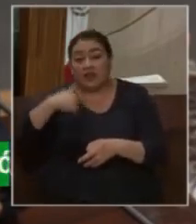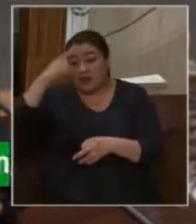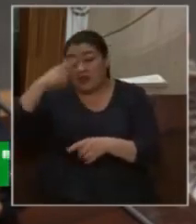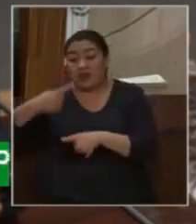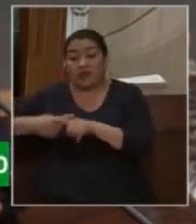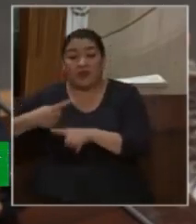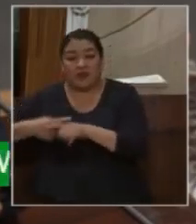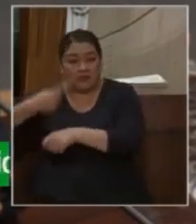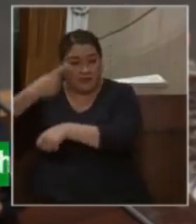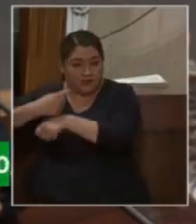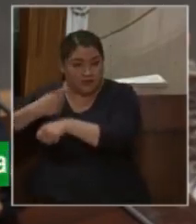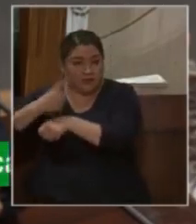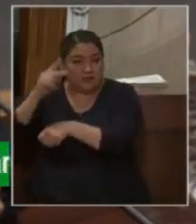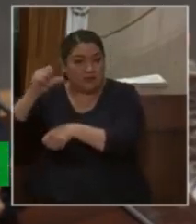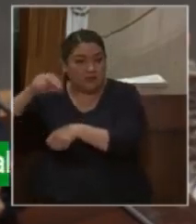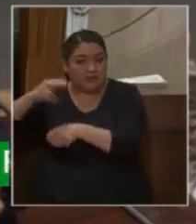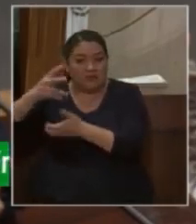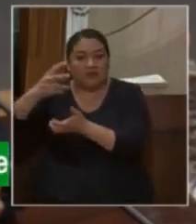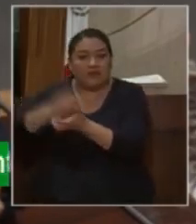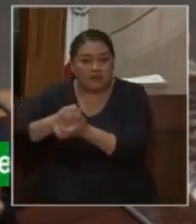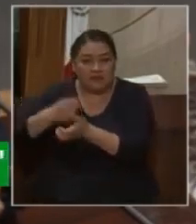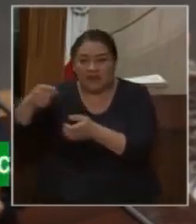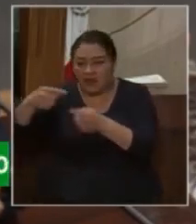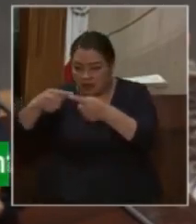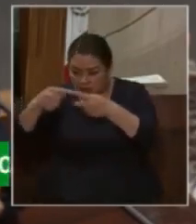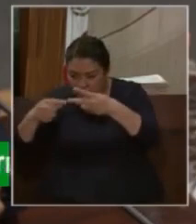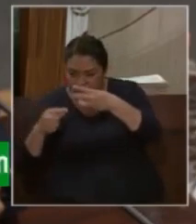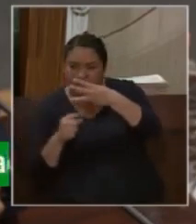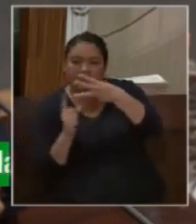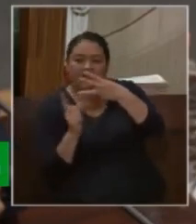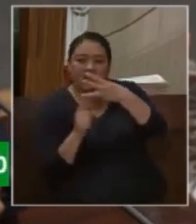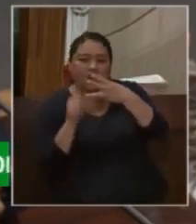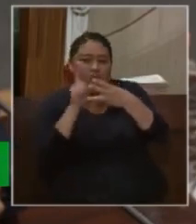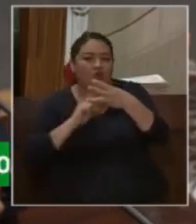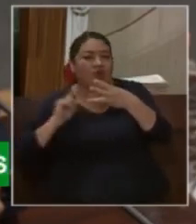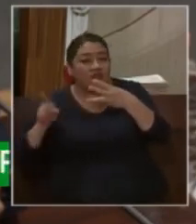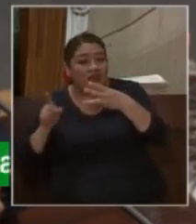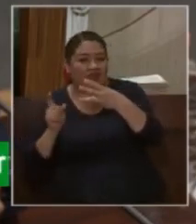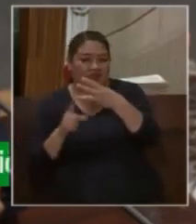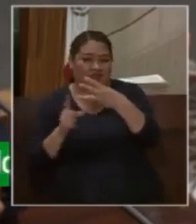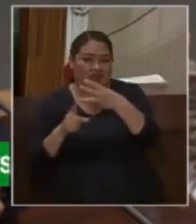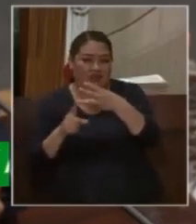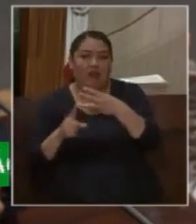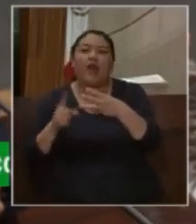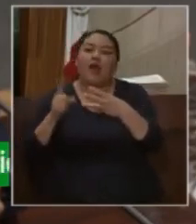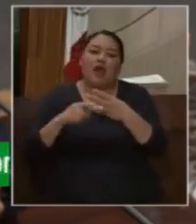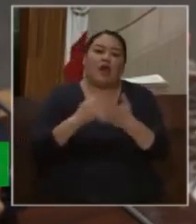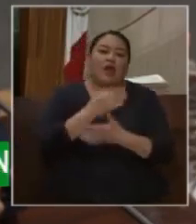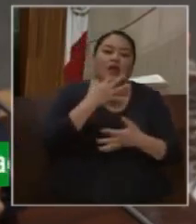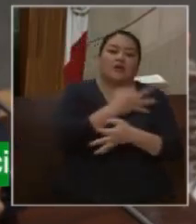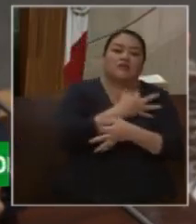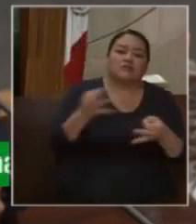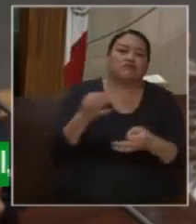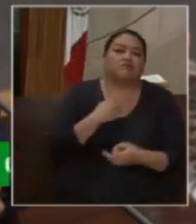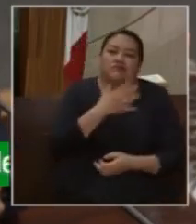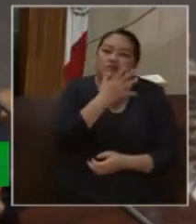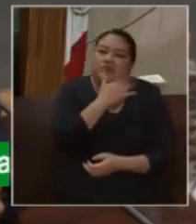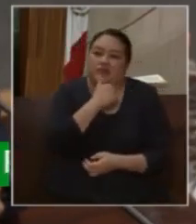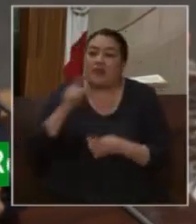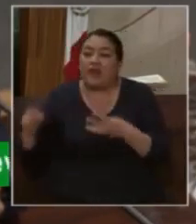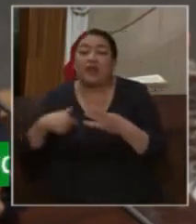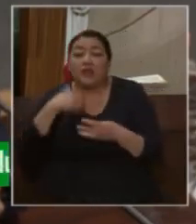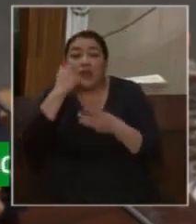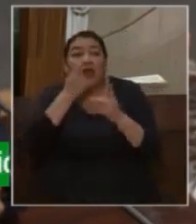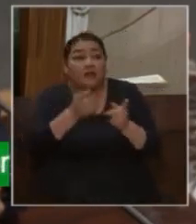Nacional encabezó la lista en la que la actora se encuentra en tercer lugar. Por tanto, resultan inviables los efectos de la sentencia, ya que la recurrente no podría alcanzar